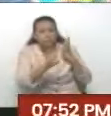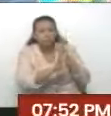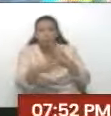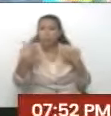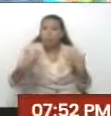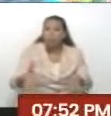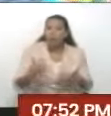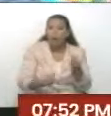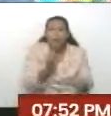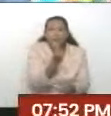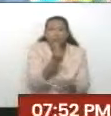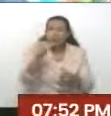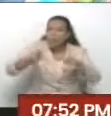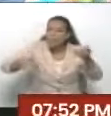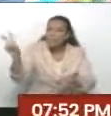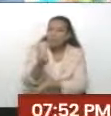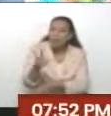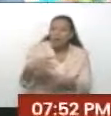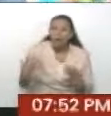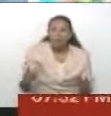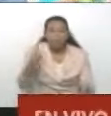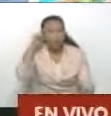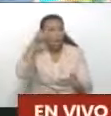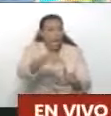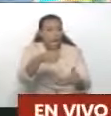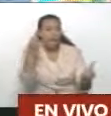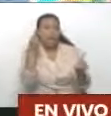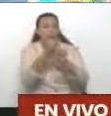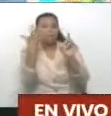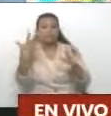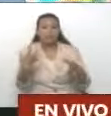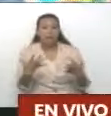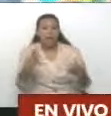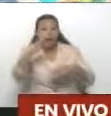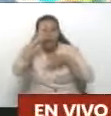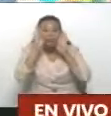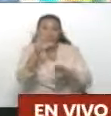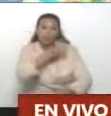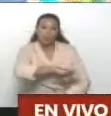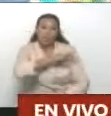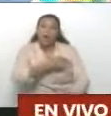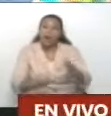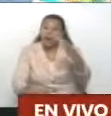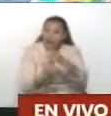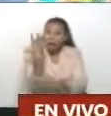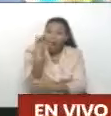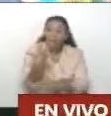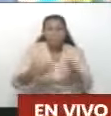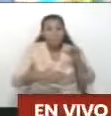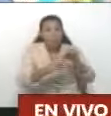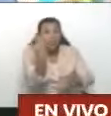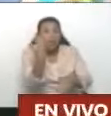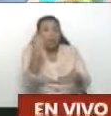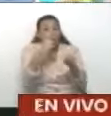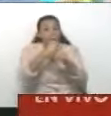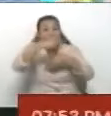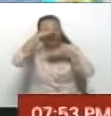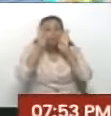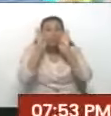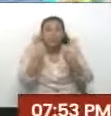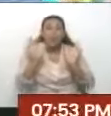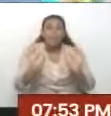consular, íbamos mejorando, nos planteamos un reto, que era la atención social. Ahí construimos un modelo de gestión social,